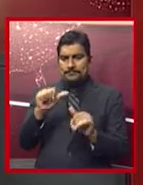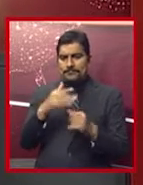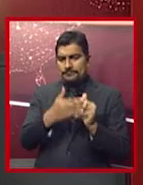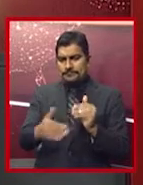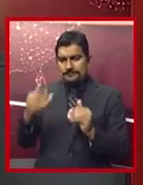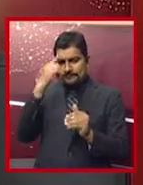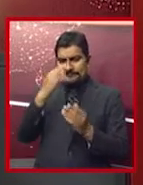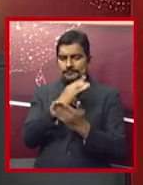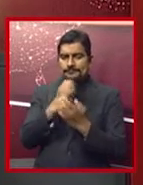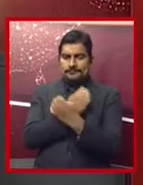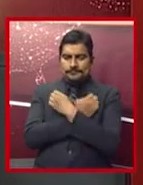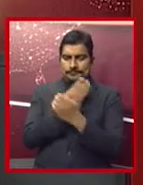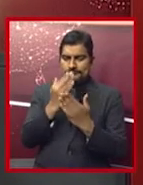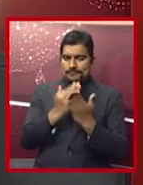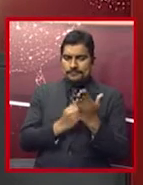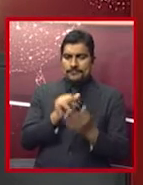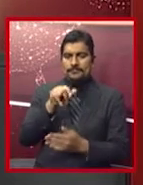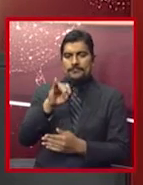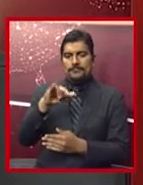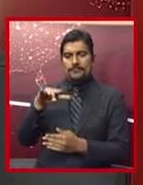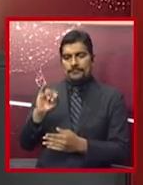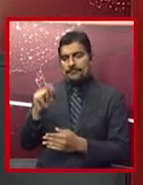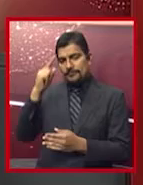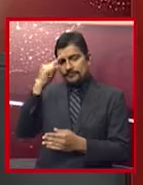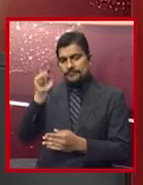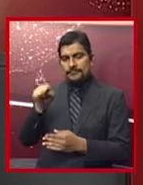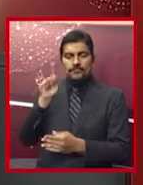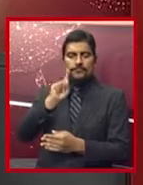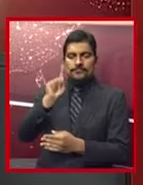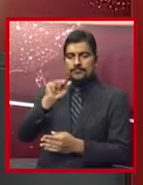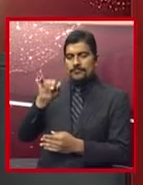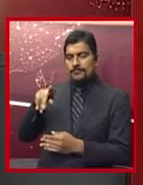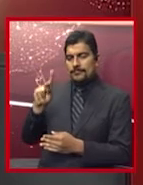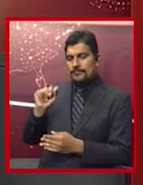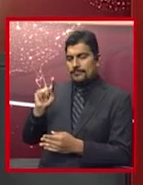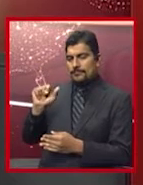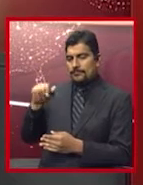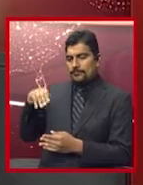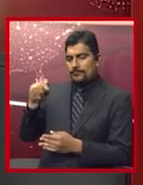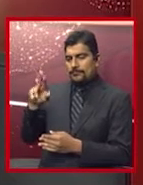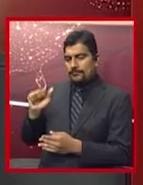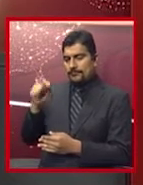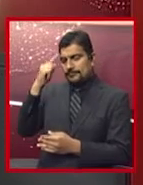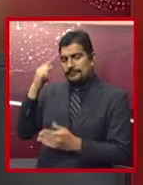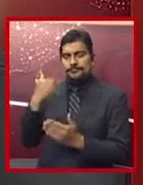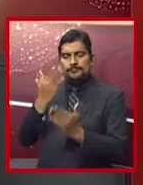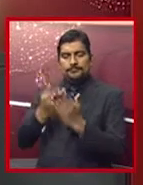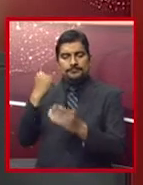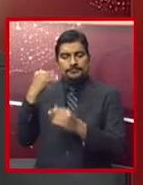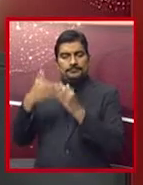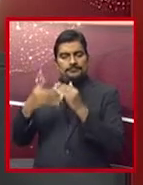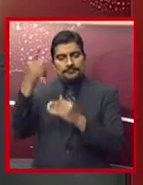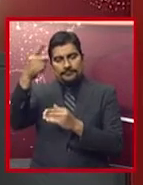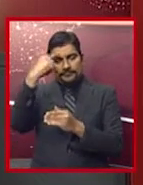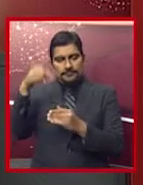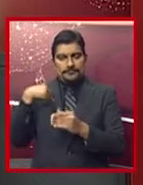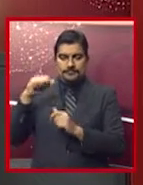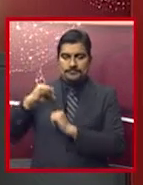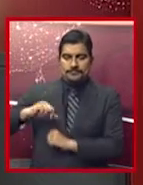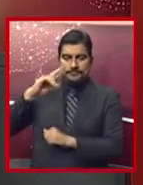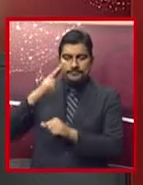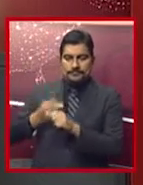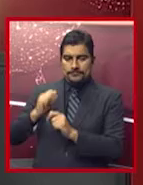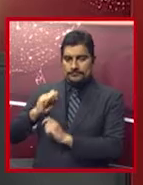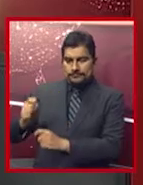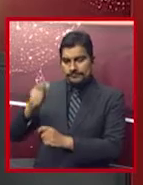La comisionada presidenta del INAI, Jimena Puente de la Mora, presentó ante el Pleno de la Comisión Permanente los avances y retos del instituto a su cargo al